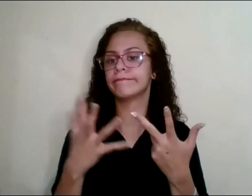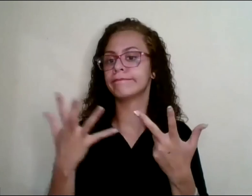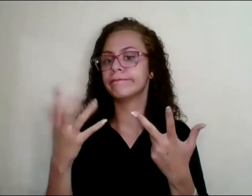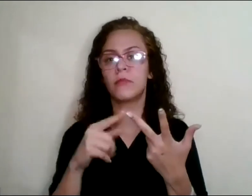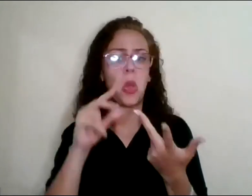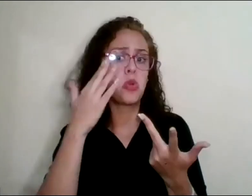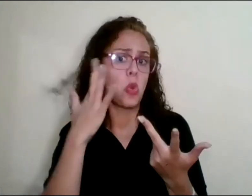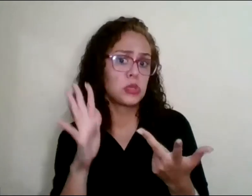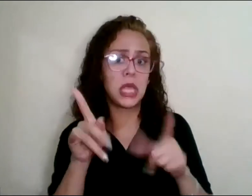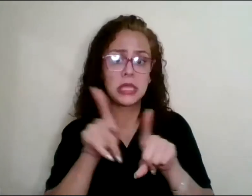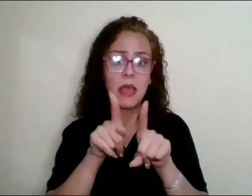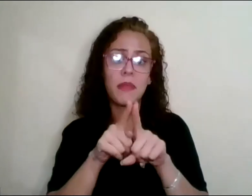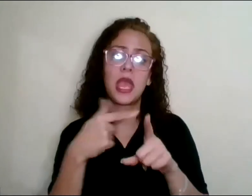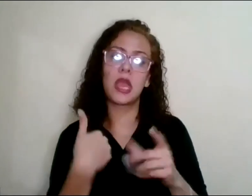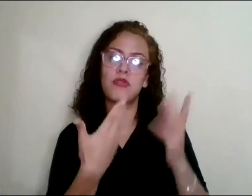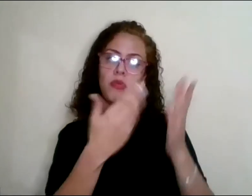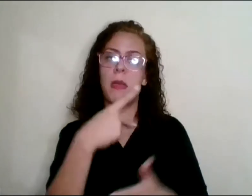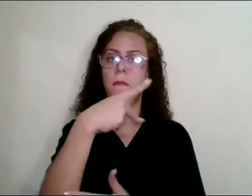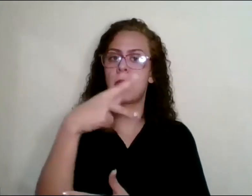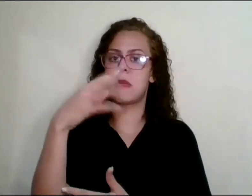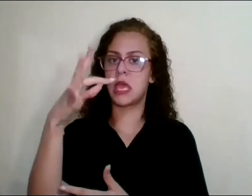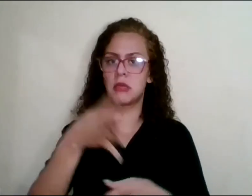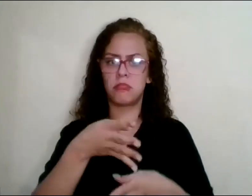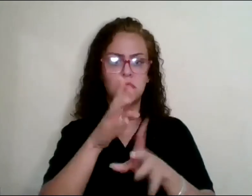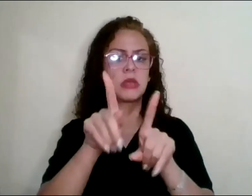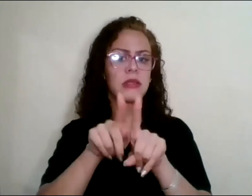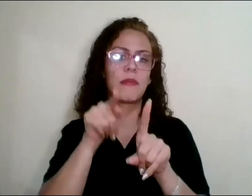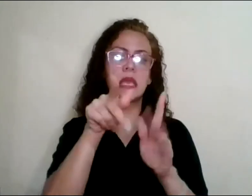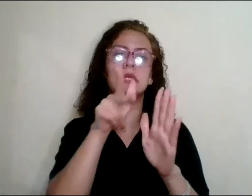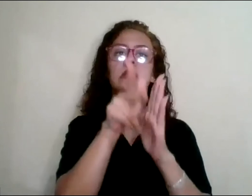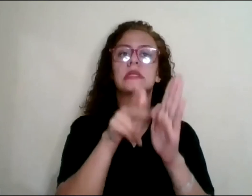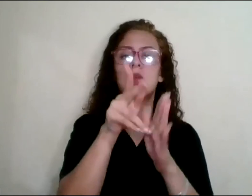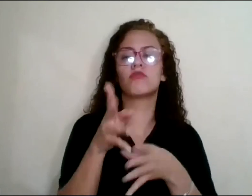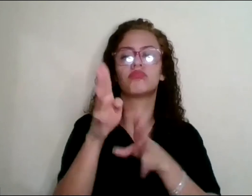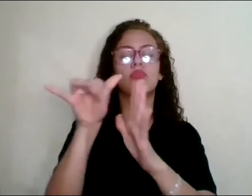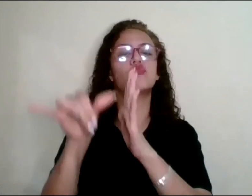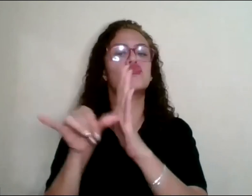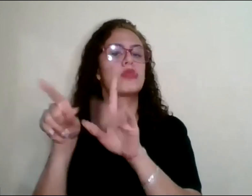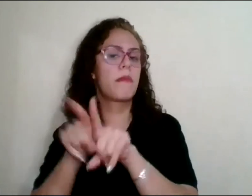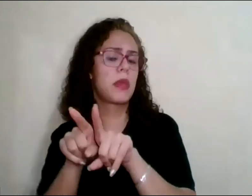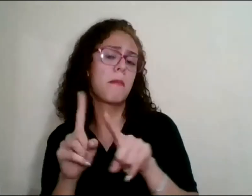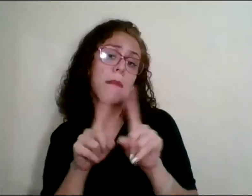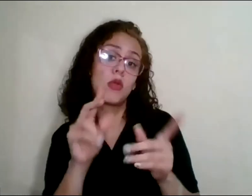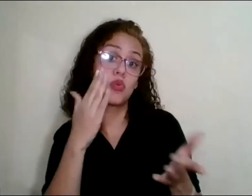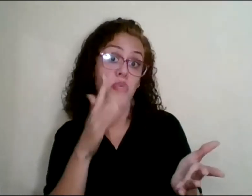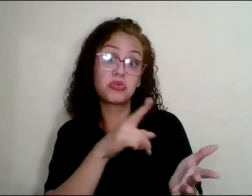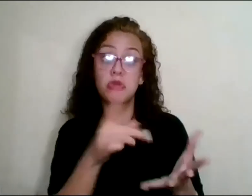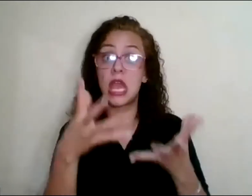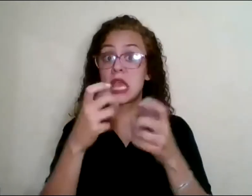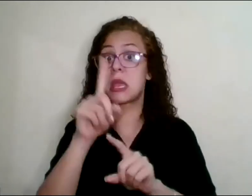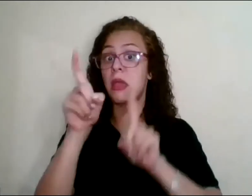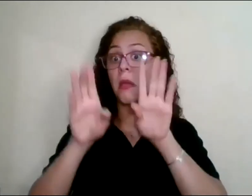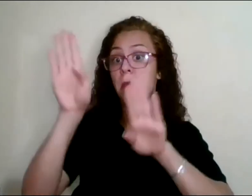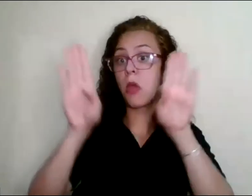No sé, también les dejo la presentación, evidentemente, igual que esta grabación queda con ustedes, pero no sé, si tuvieran